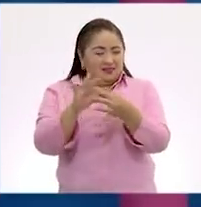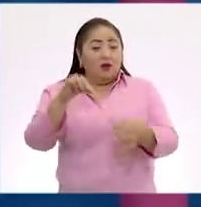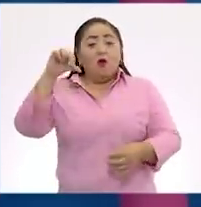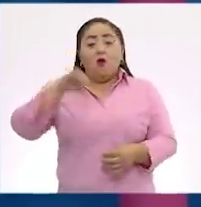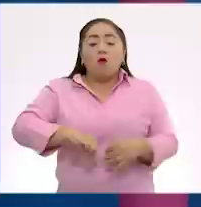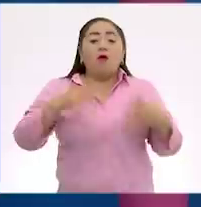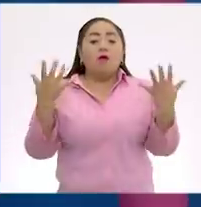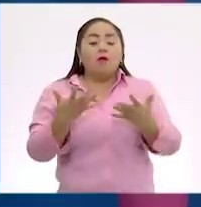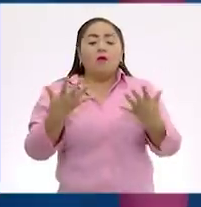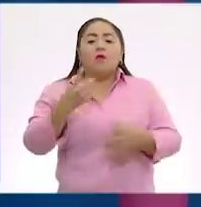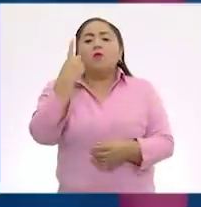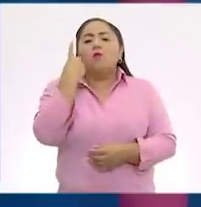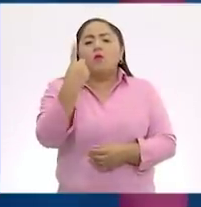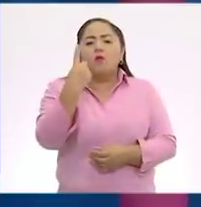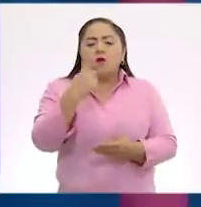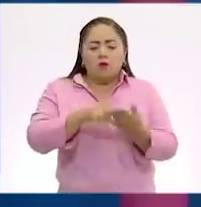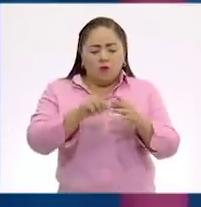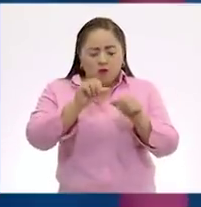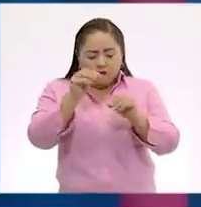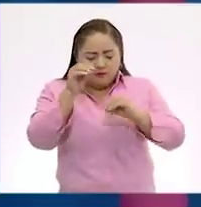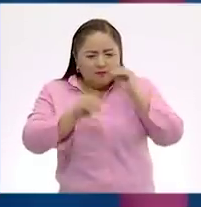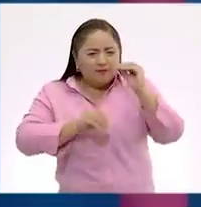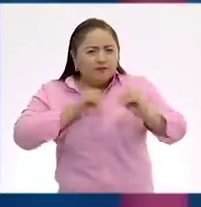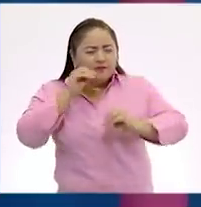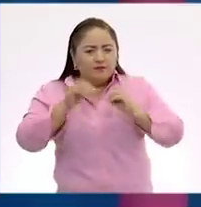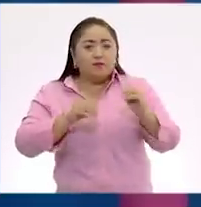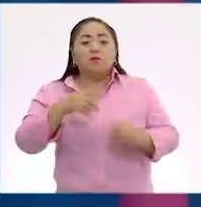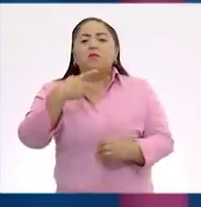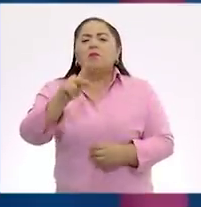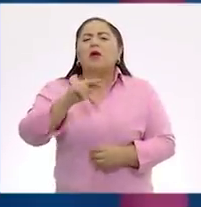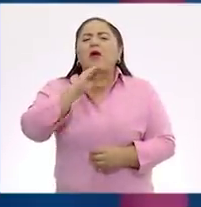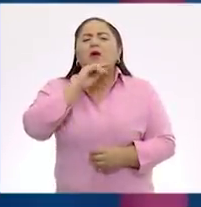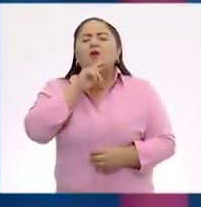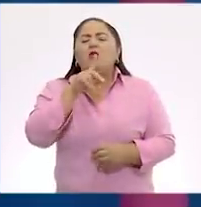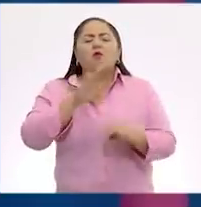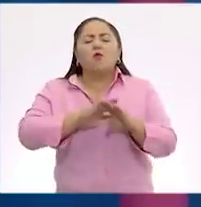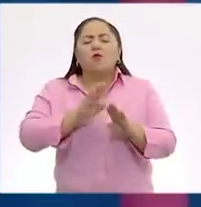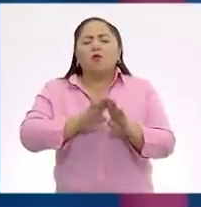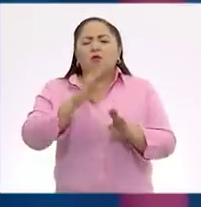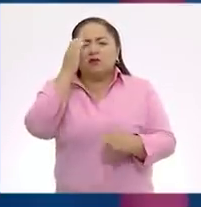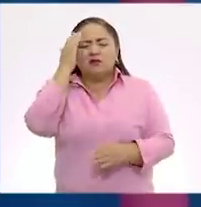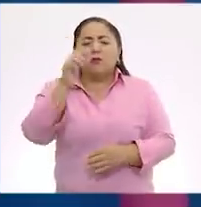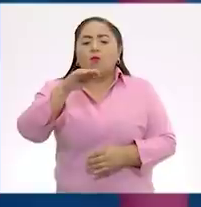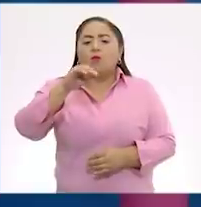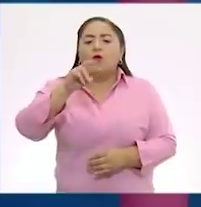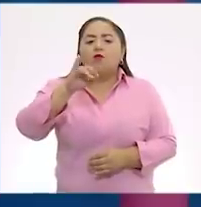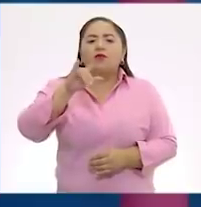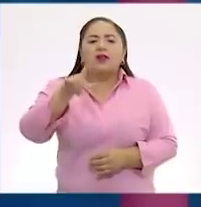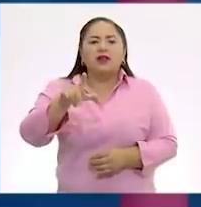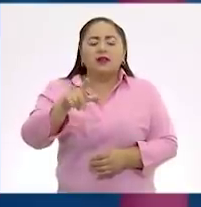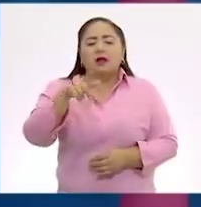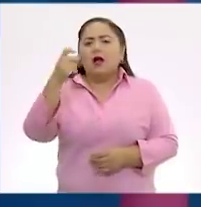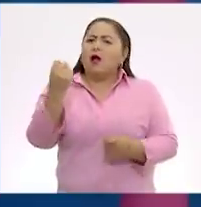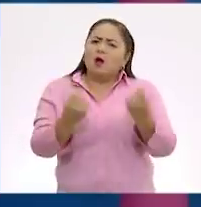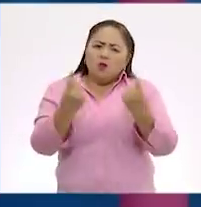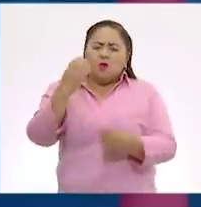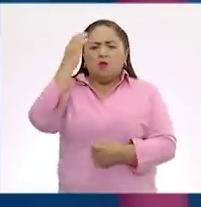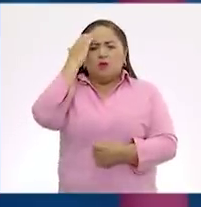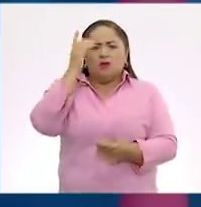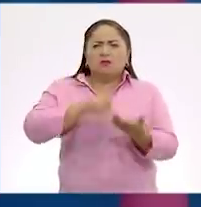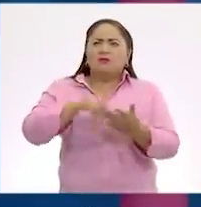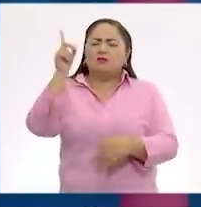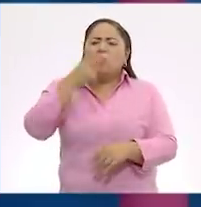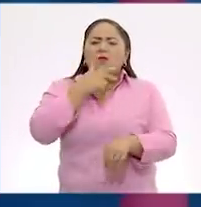hoy realizaremos una escultura cinética, mejor conocida como móvil. Conoceremos algunas obras del